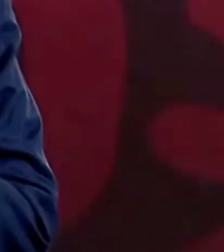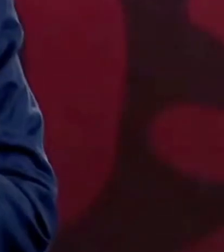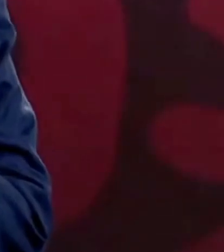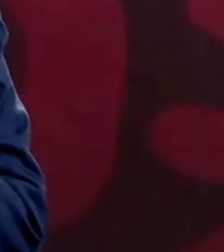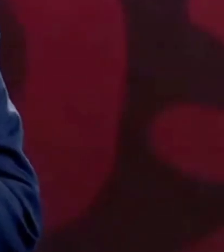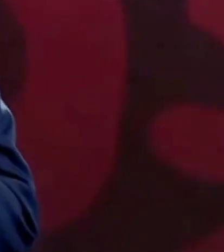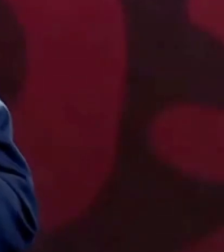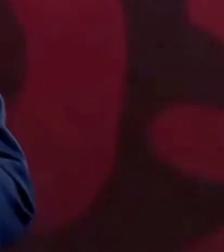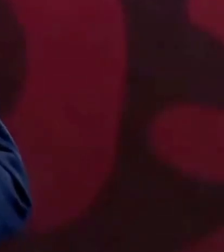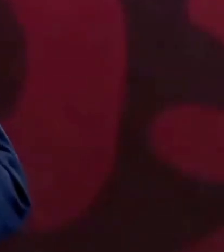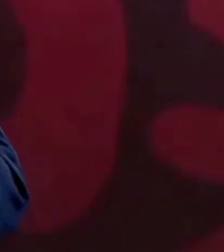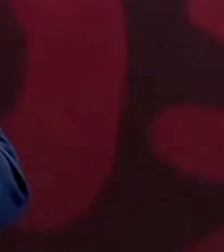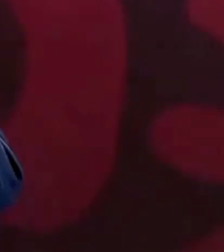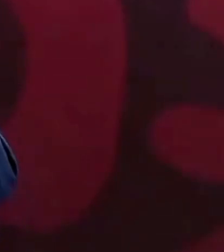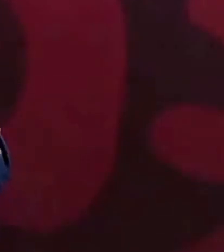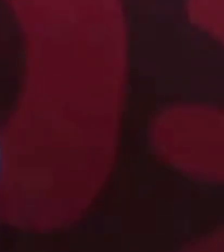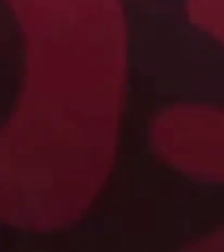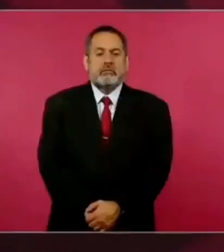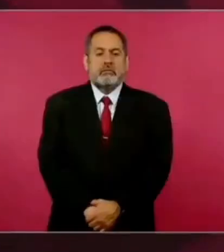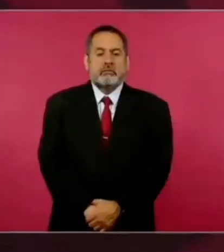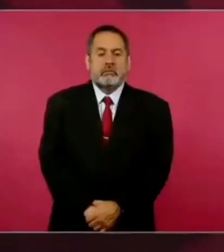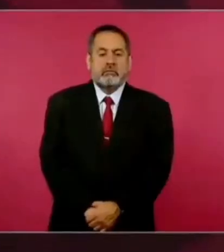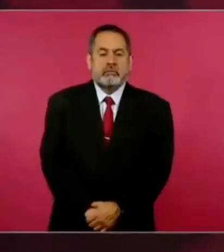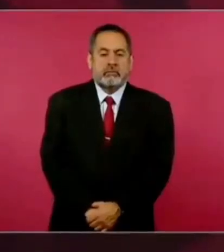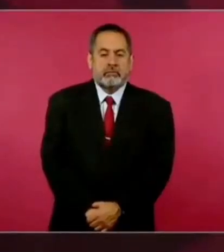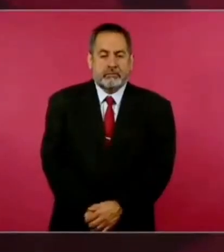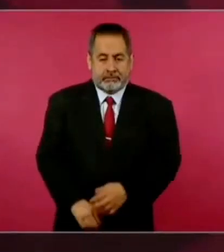Yo creo que entonces fue cuando dijo